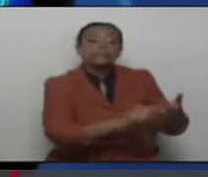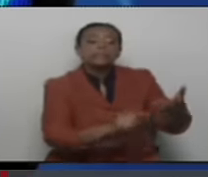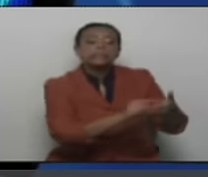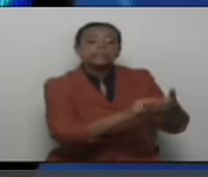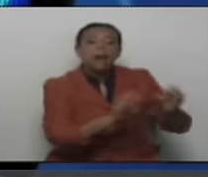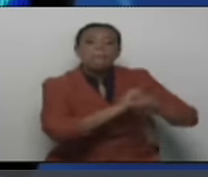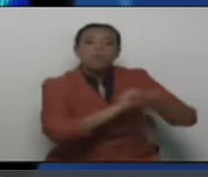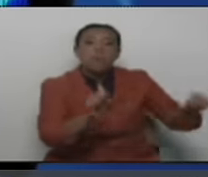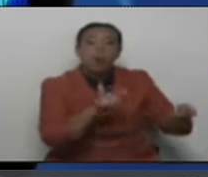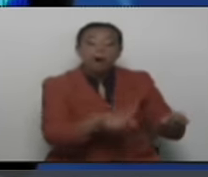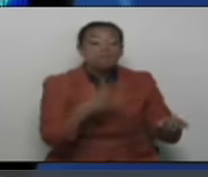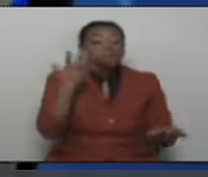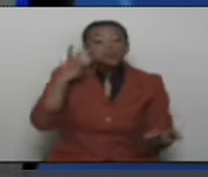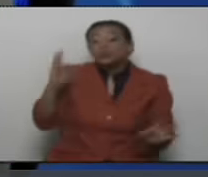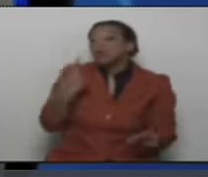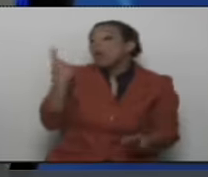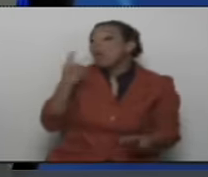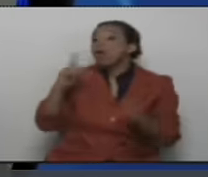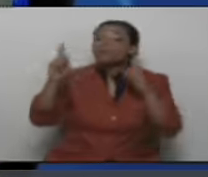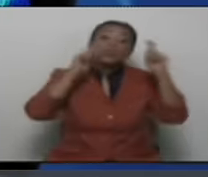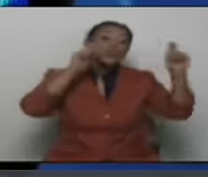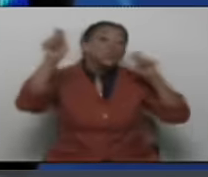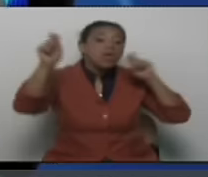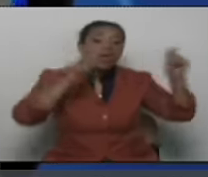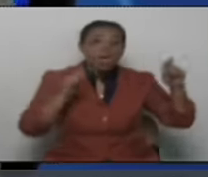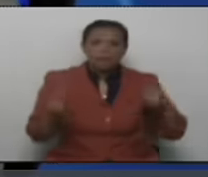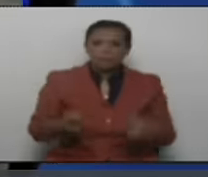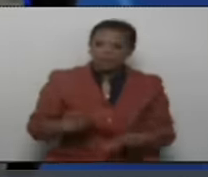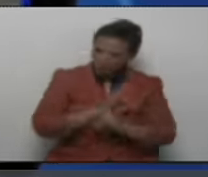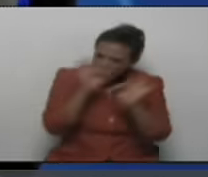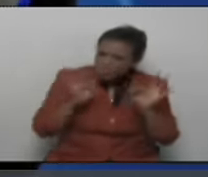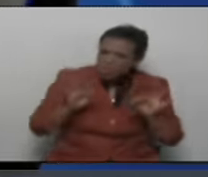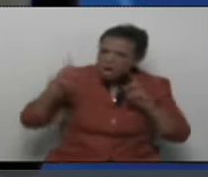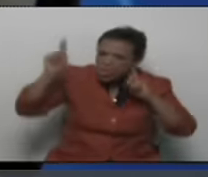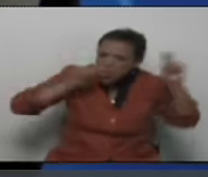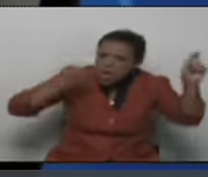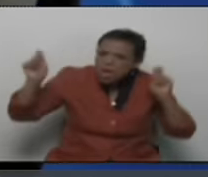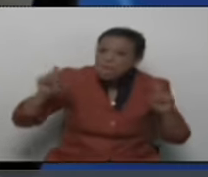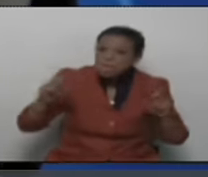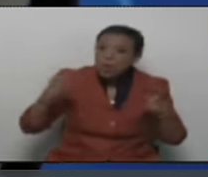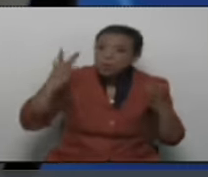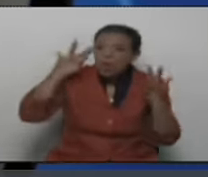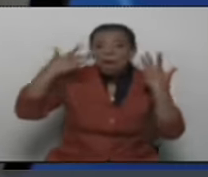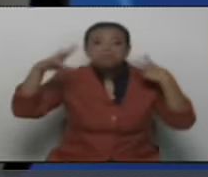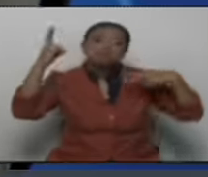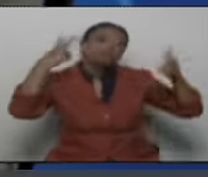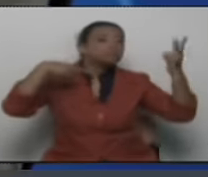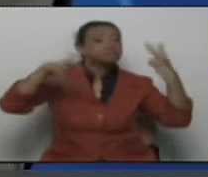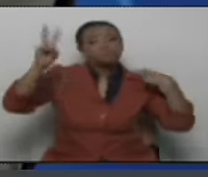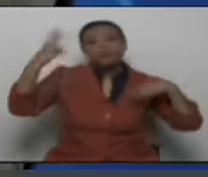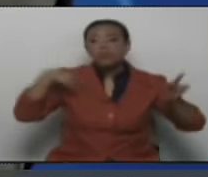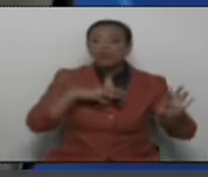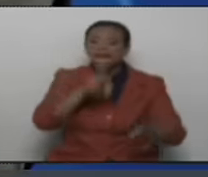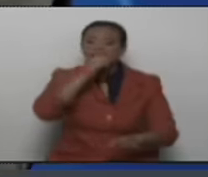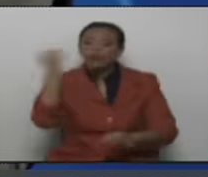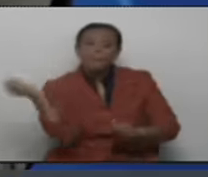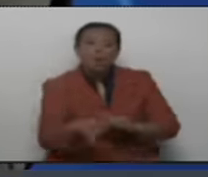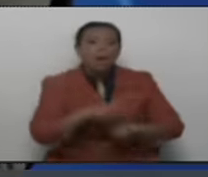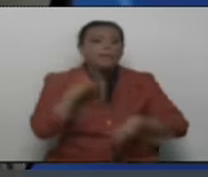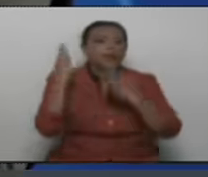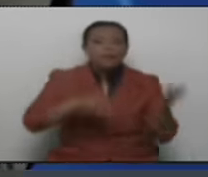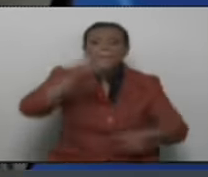sencillo. Ellos vienen de turistas, turismo, es un nuevo tipo de turismo, turismo de aventura, ¿no? Vienen a poner bombas y matar gente